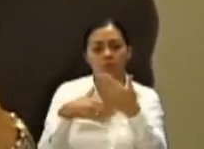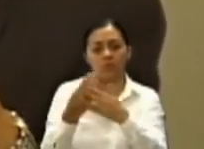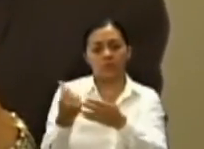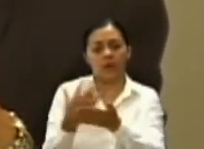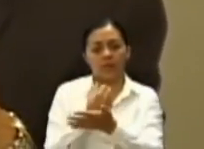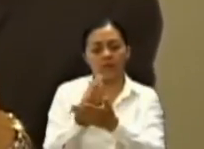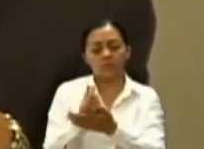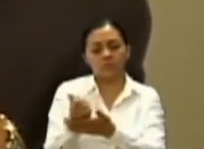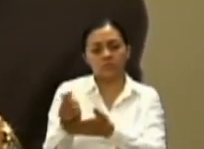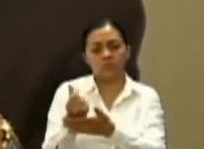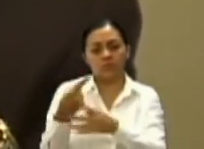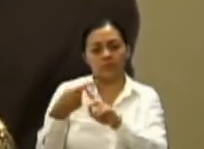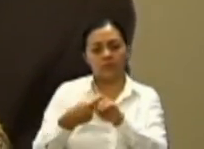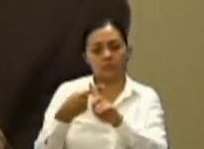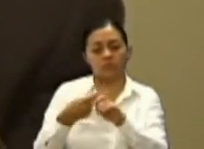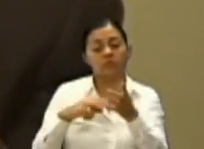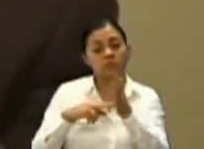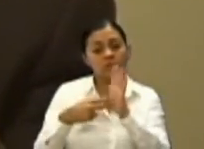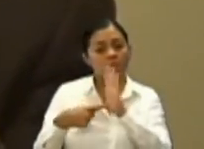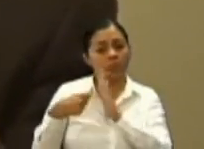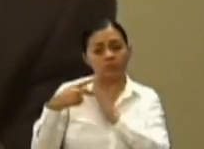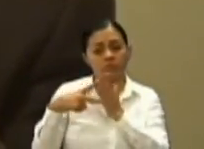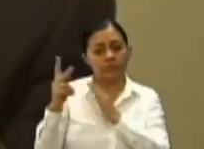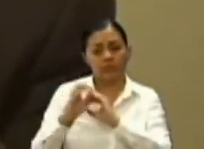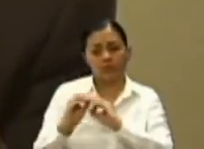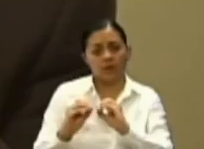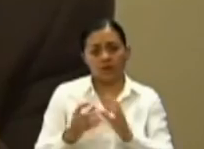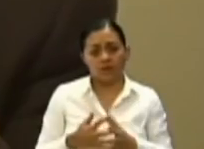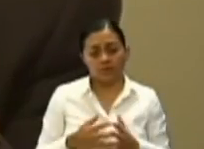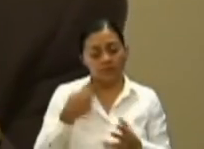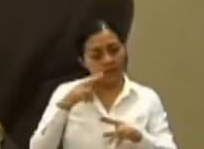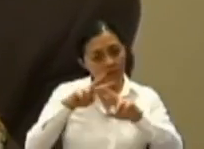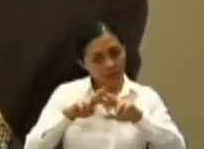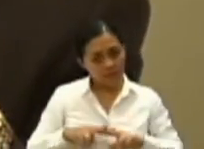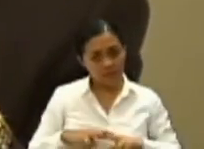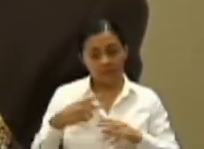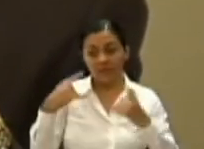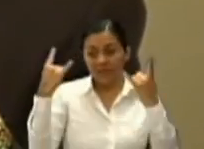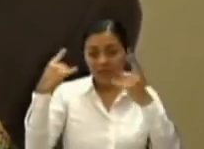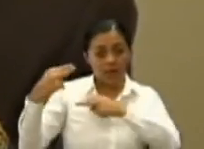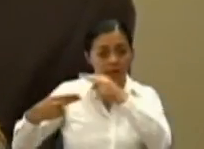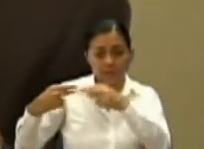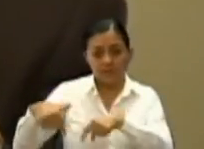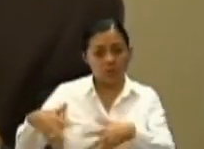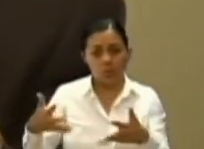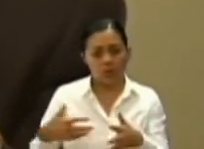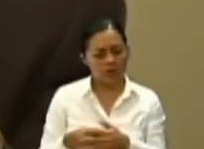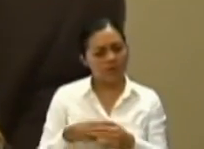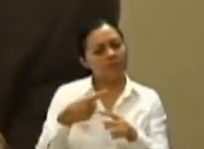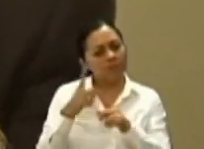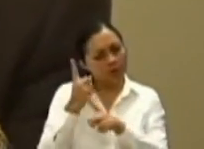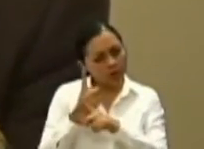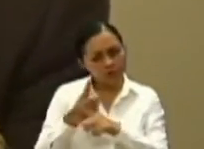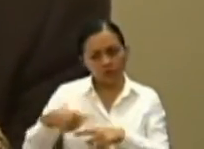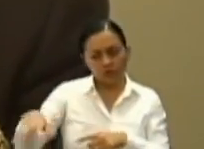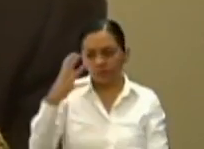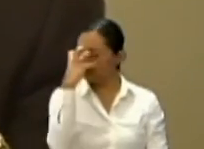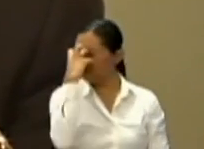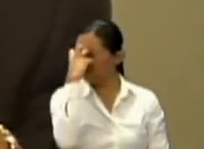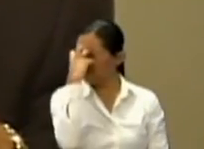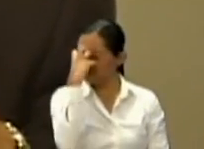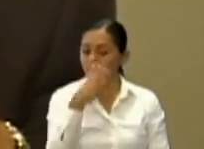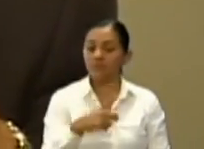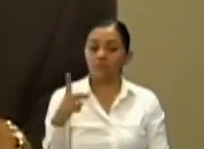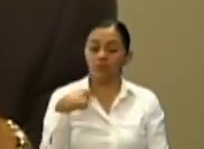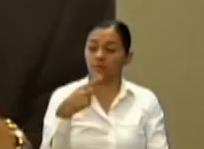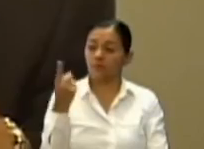cada mes y así se ha eludido impuestos te revisen y los ricos no heredan este país porque cree que están tan agresivos porque